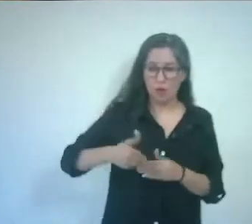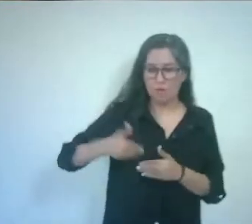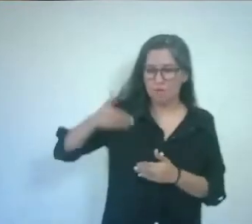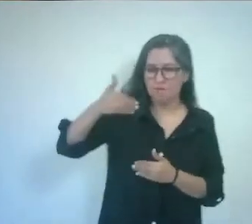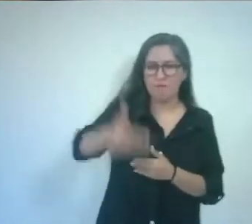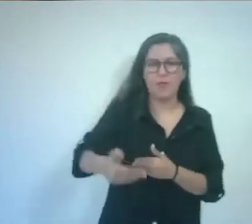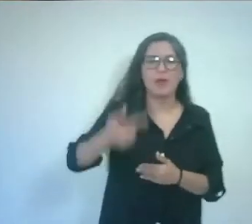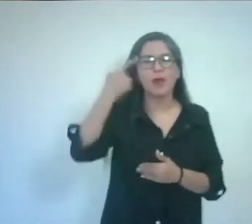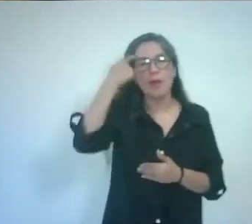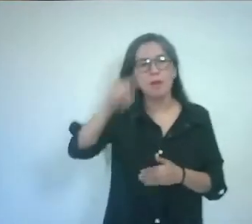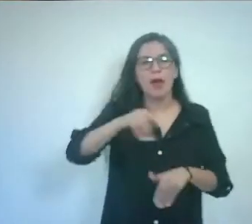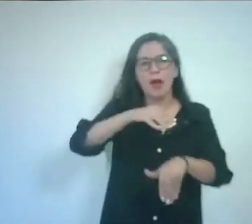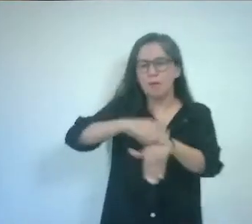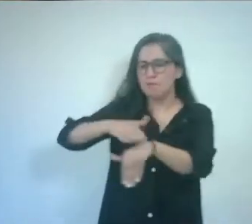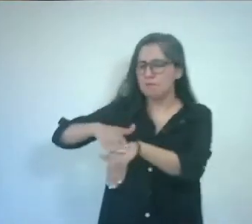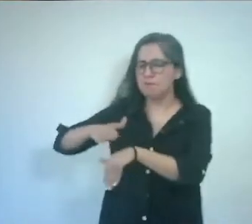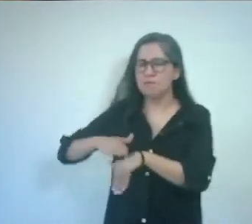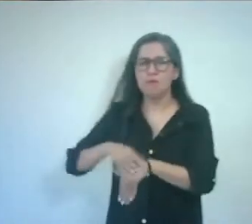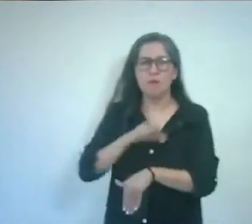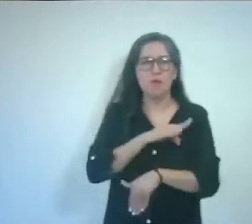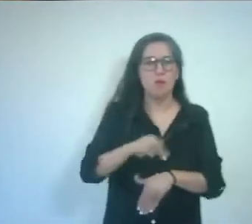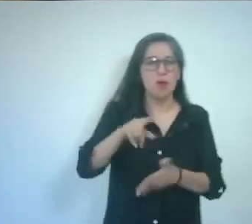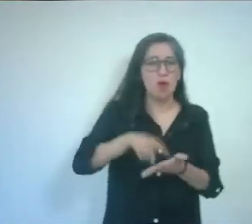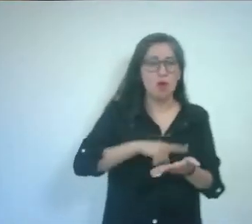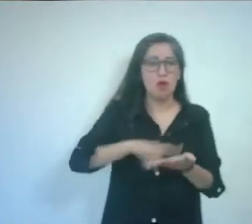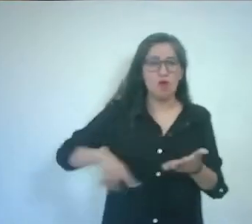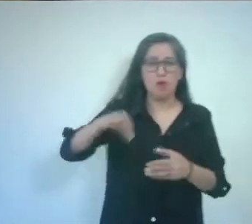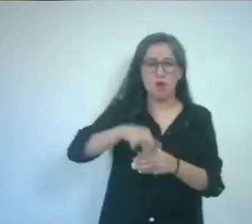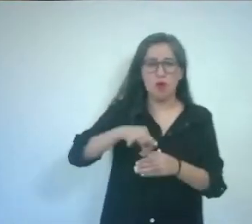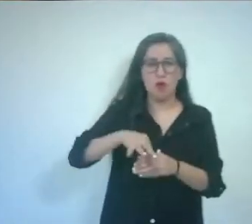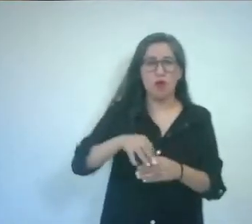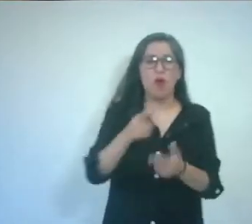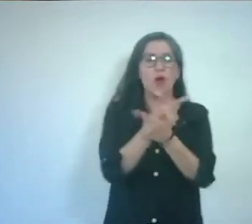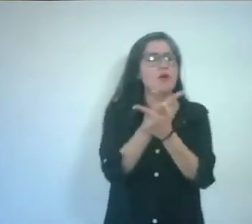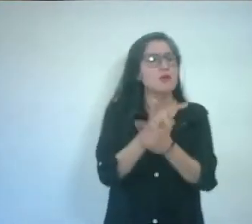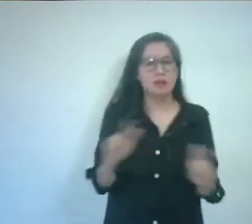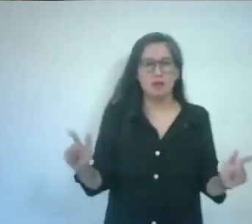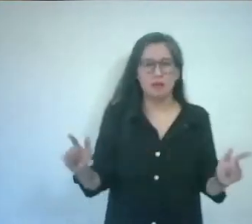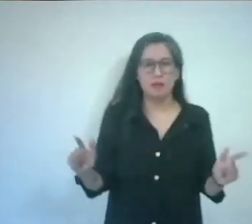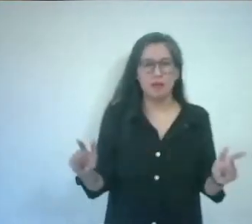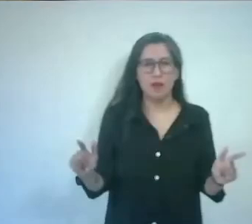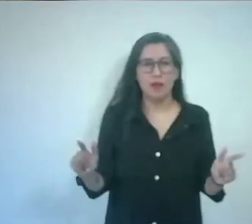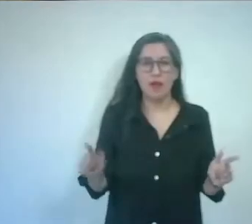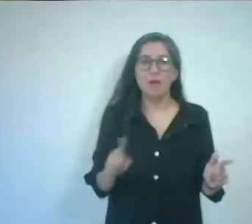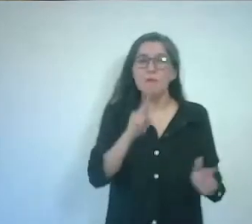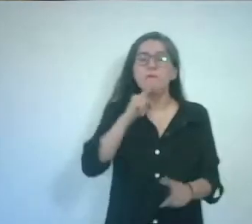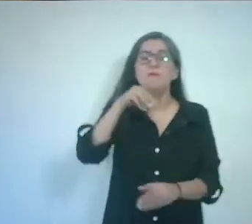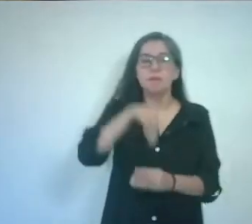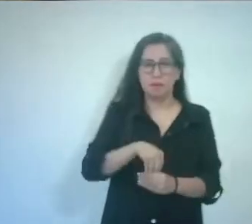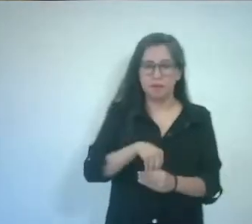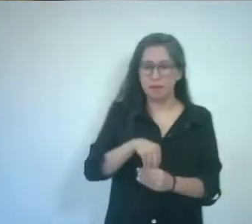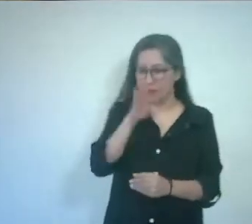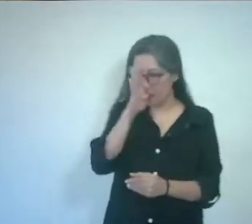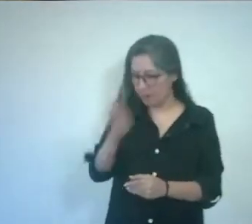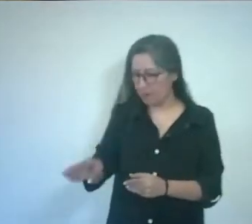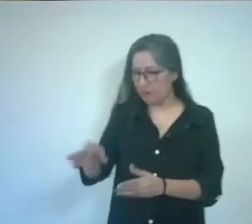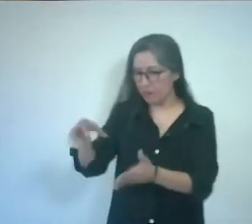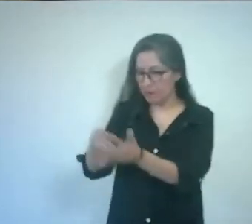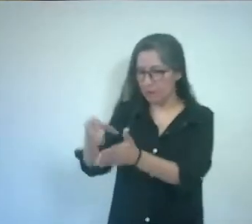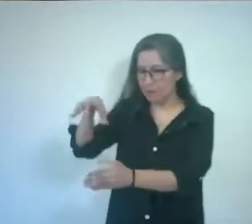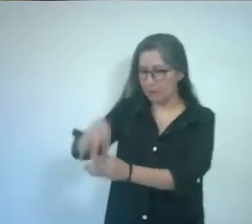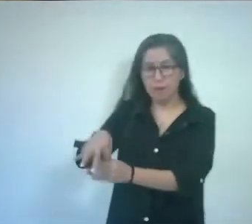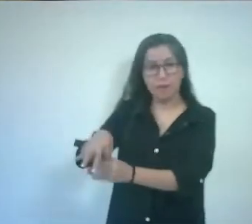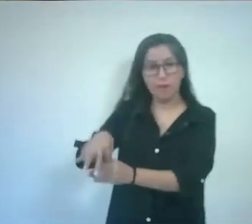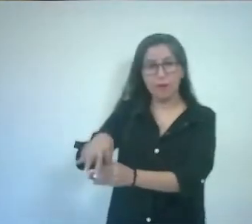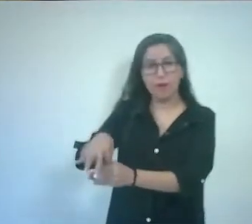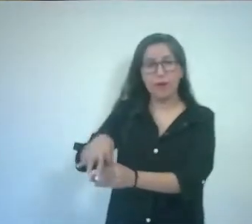que puedan acudir a emitir su voto de manera libre, en forma secreta y directa.